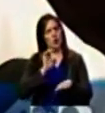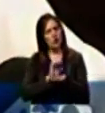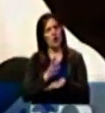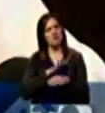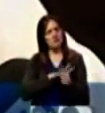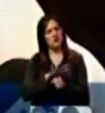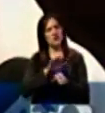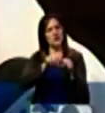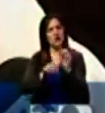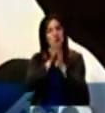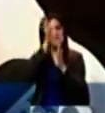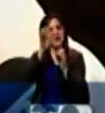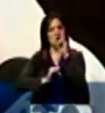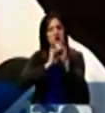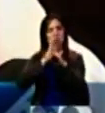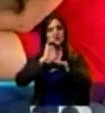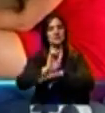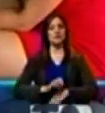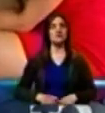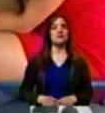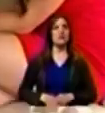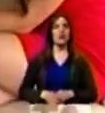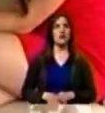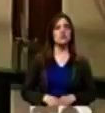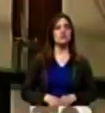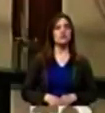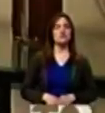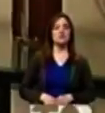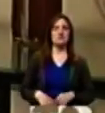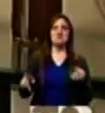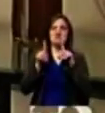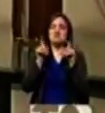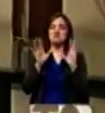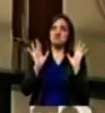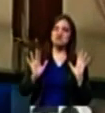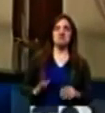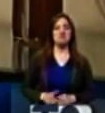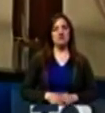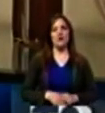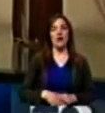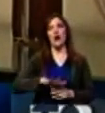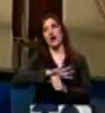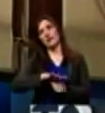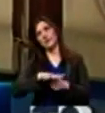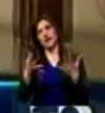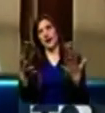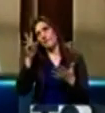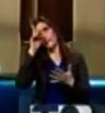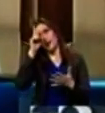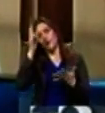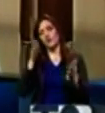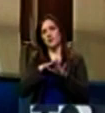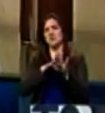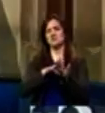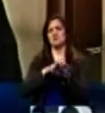que afecta la imagen internacional del Ecuador. Y surgen preguntas. Yo lo quiero tomar como parte de la picaresca criolla, pero